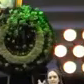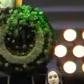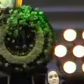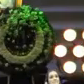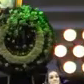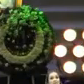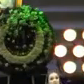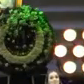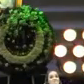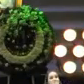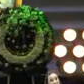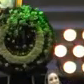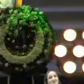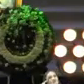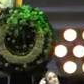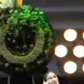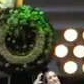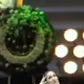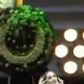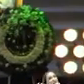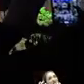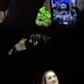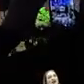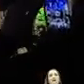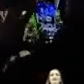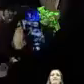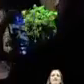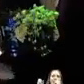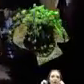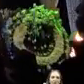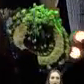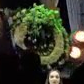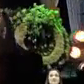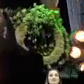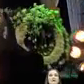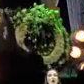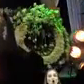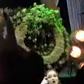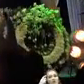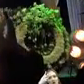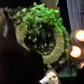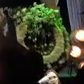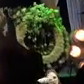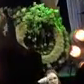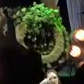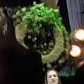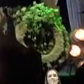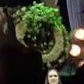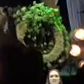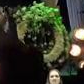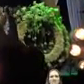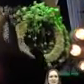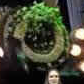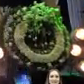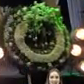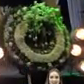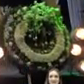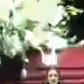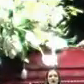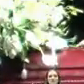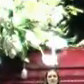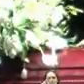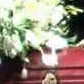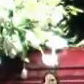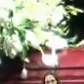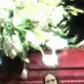él seguramente lo había soñado, y también el gobierno federal, el gobierno de México, encabezado por Andrés Manuel López Obrador, pues